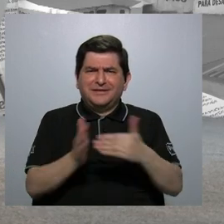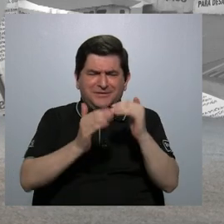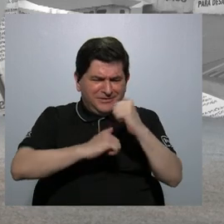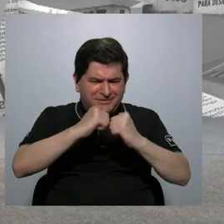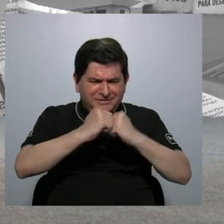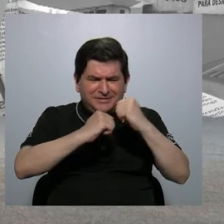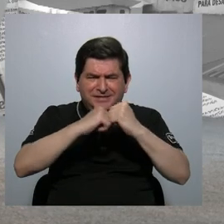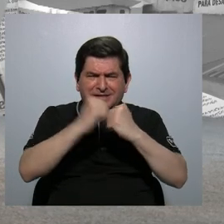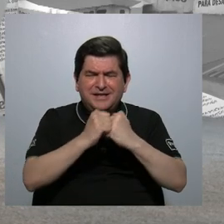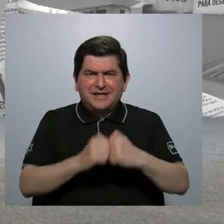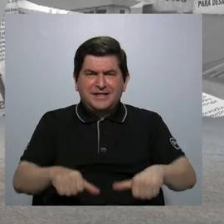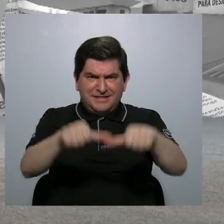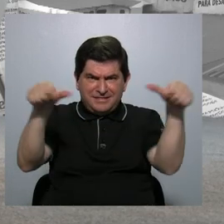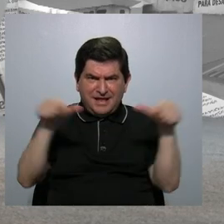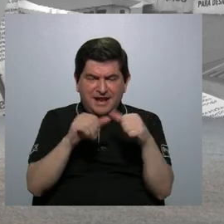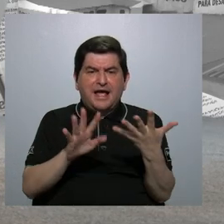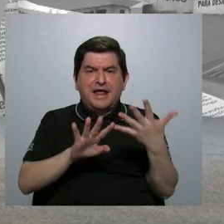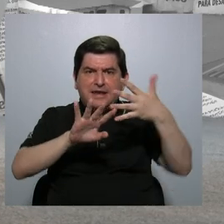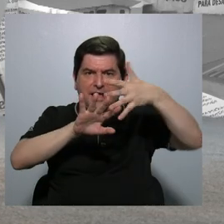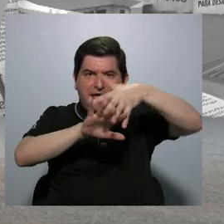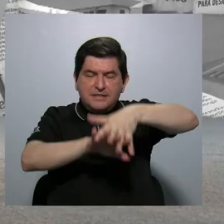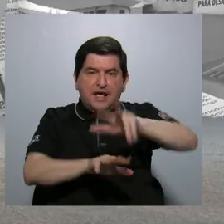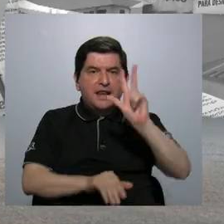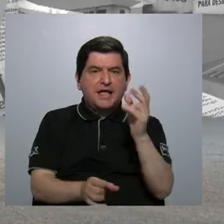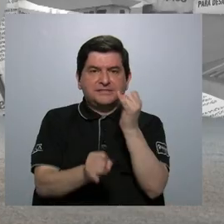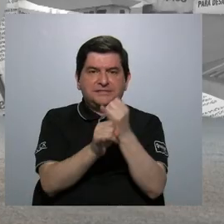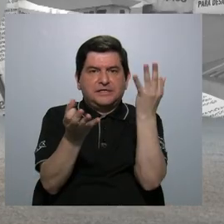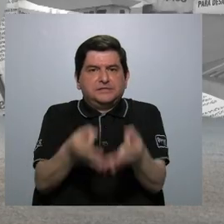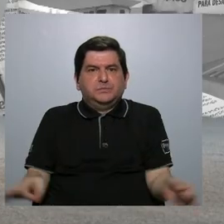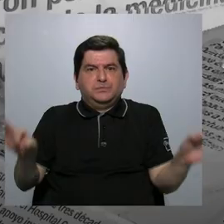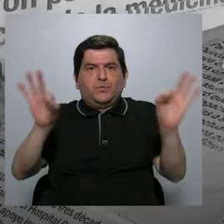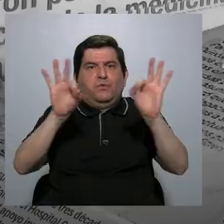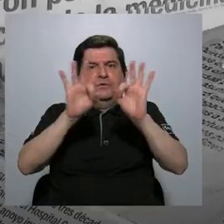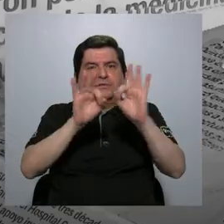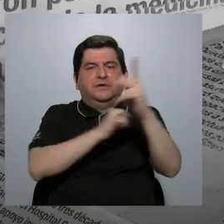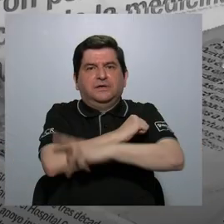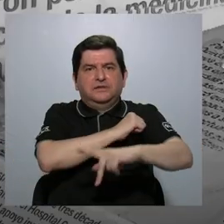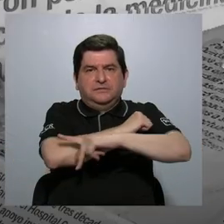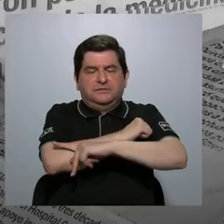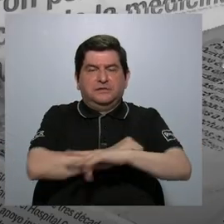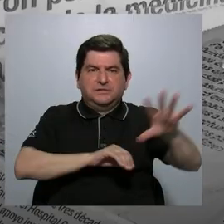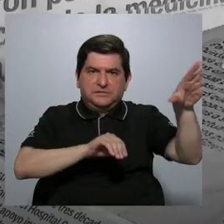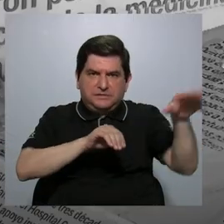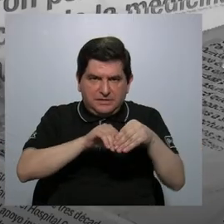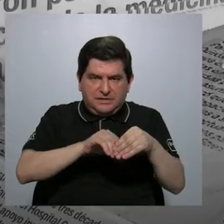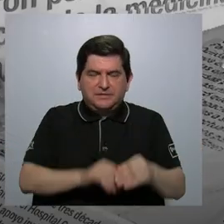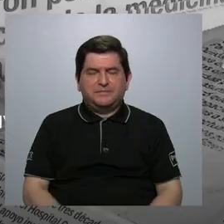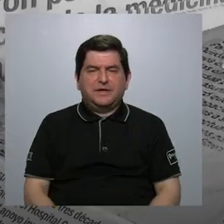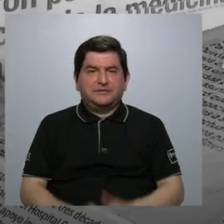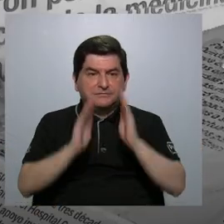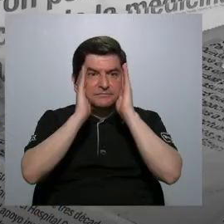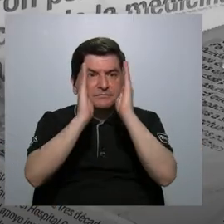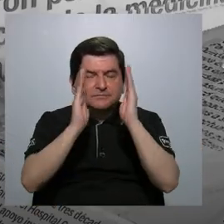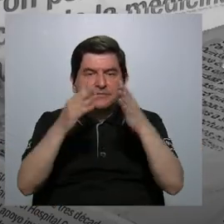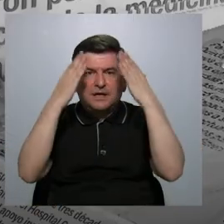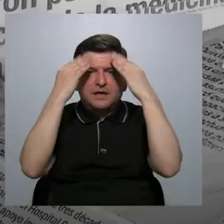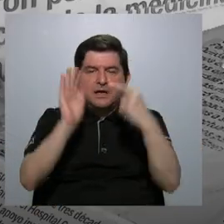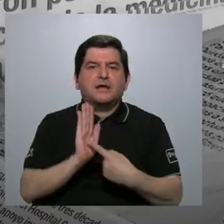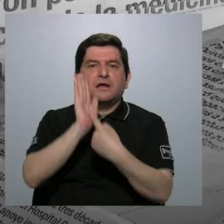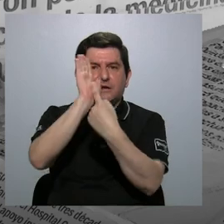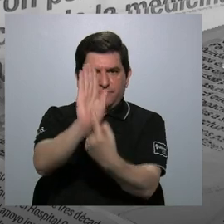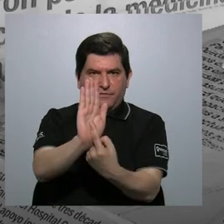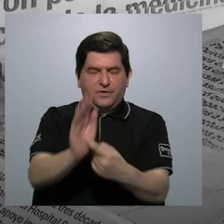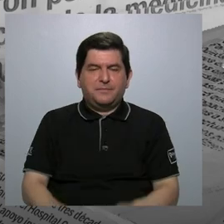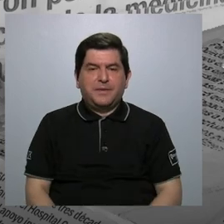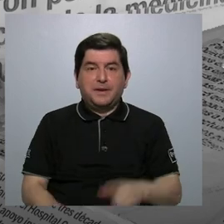reestructuración del sector y esa integración de las 3 instituciones más importantes. Y además nos llama mucho la atención, y dentro del informe también lo